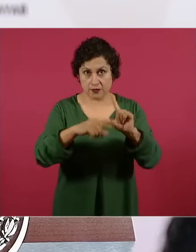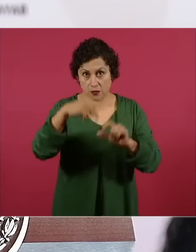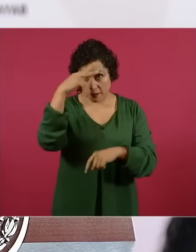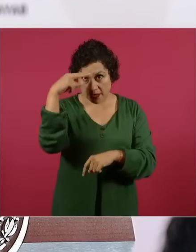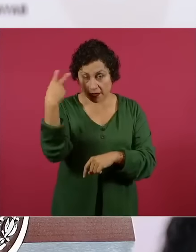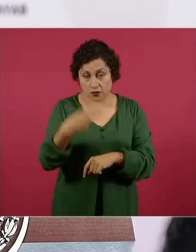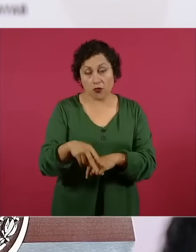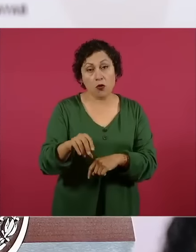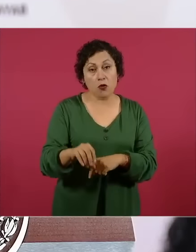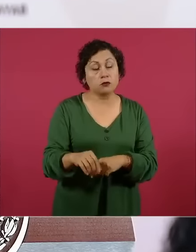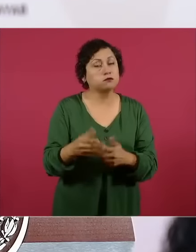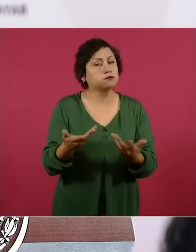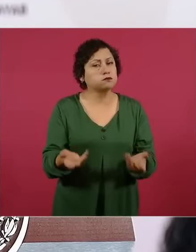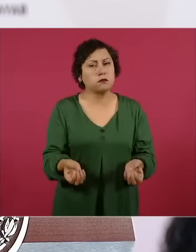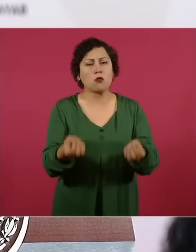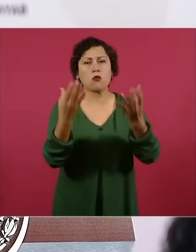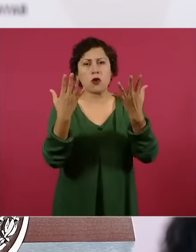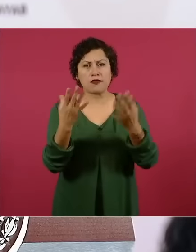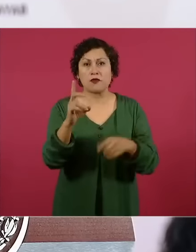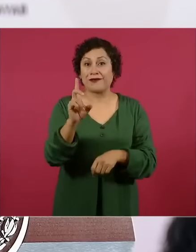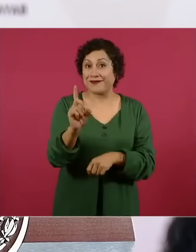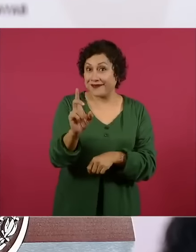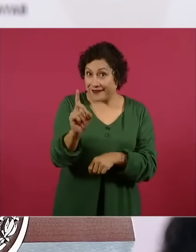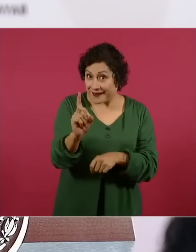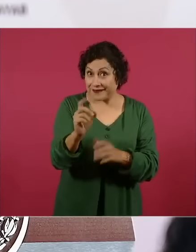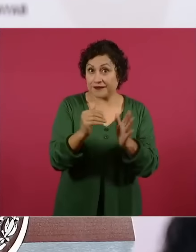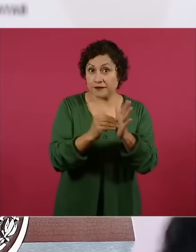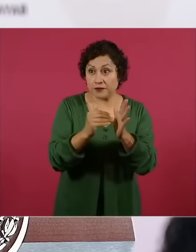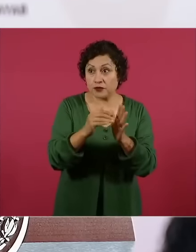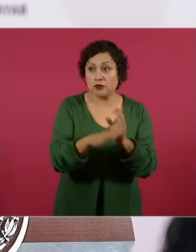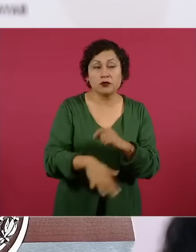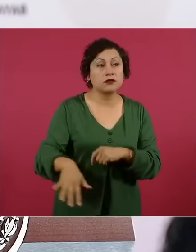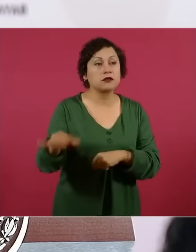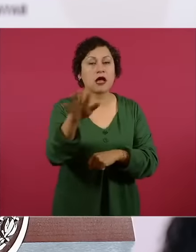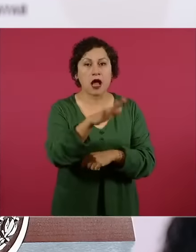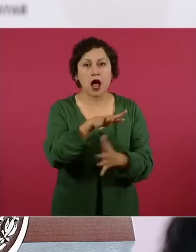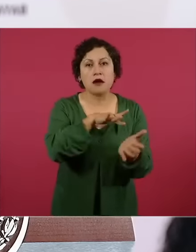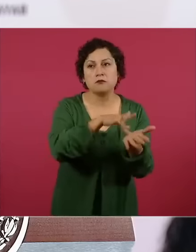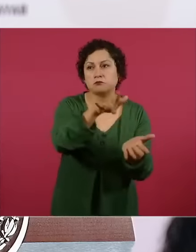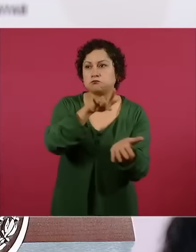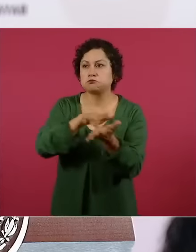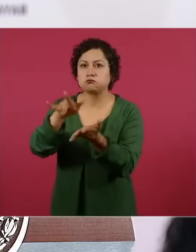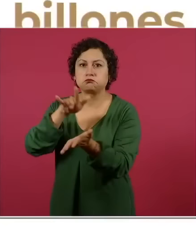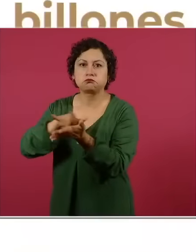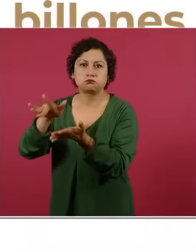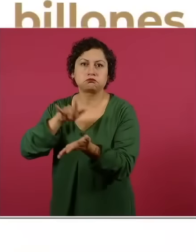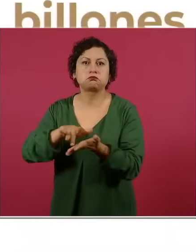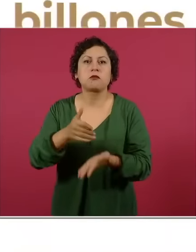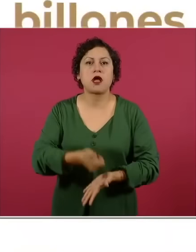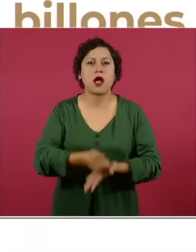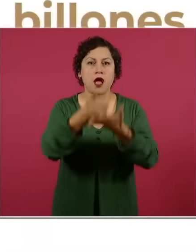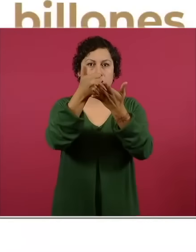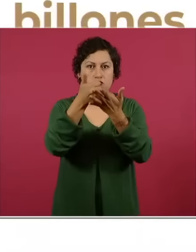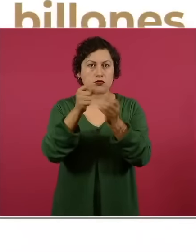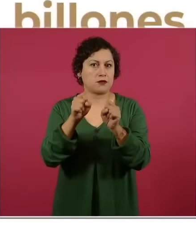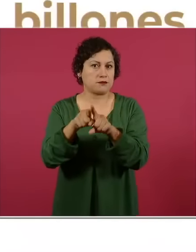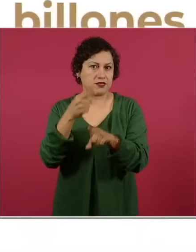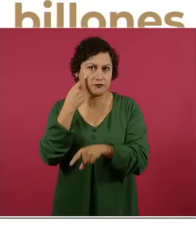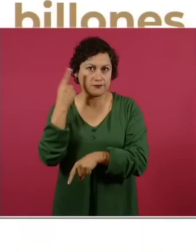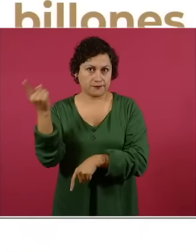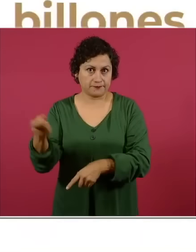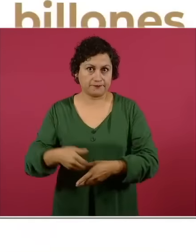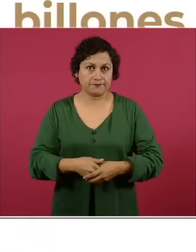menos un programa de bienestar o una pequeña porción del presupuesto público.